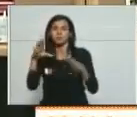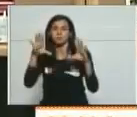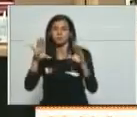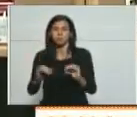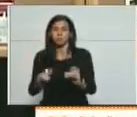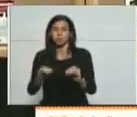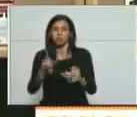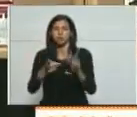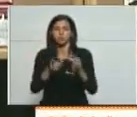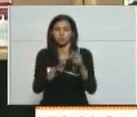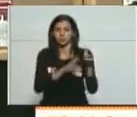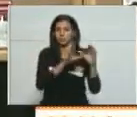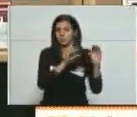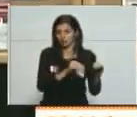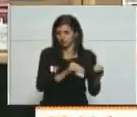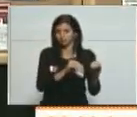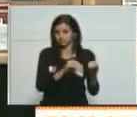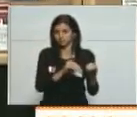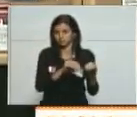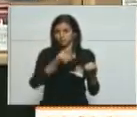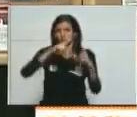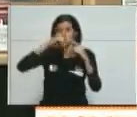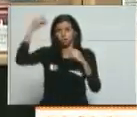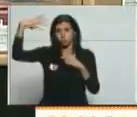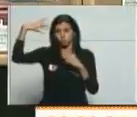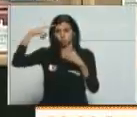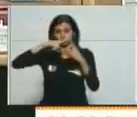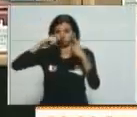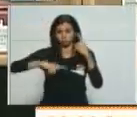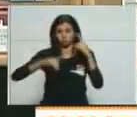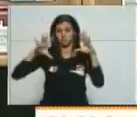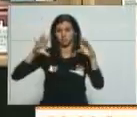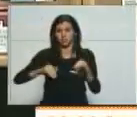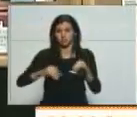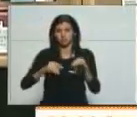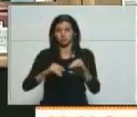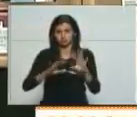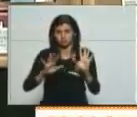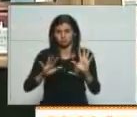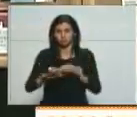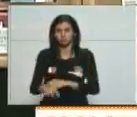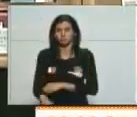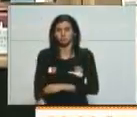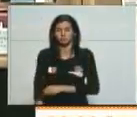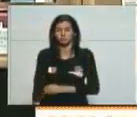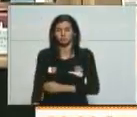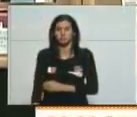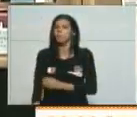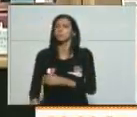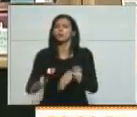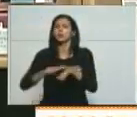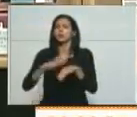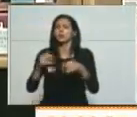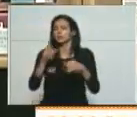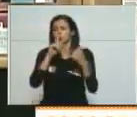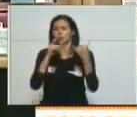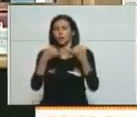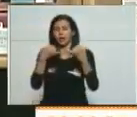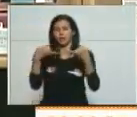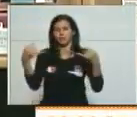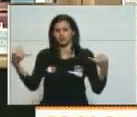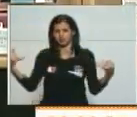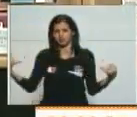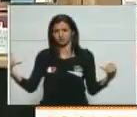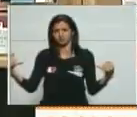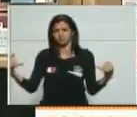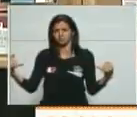estaciones del metro y otras cosas. Yo hablé con el general Luis Mota y obedeció a que un cable